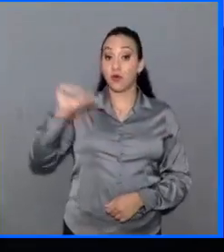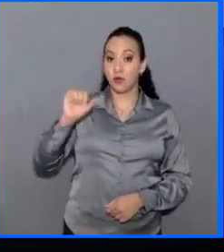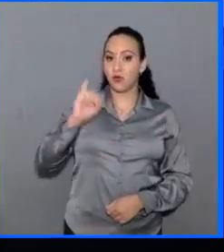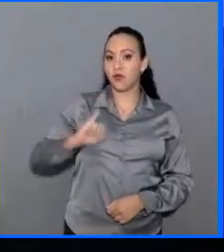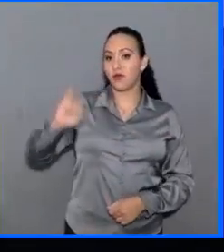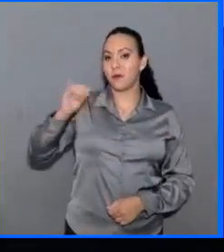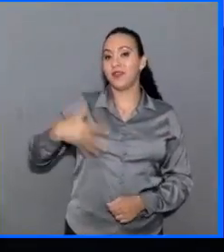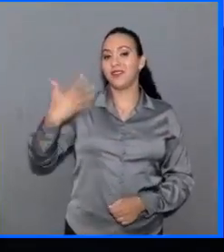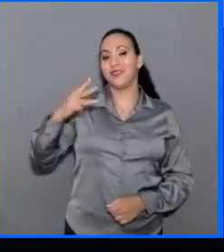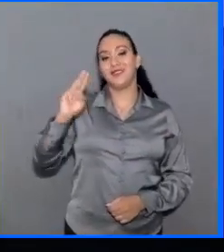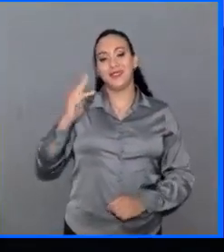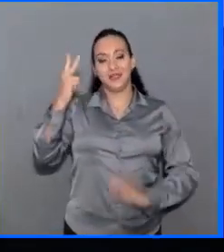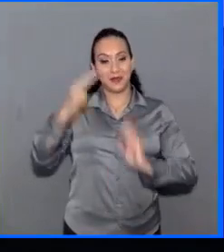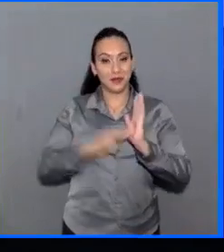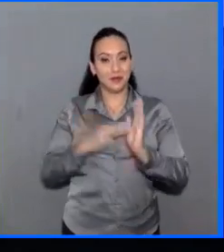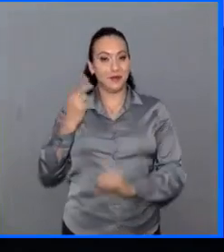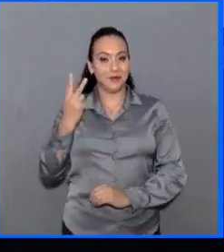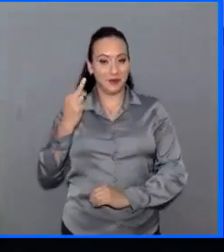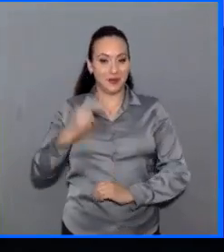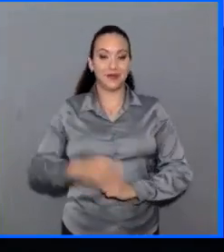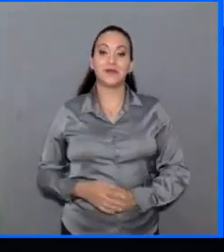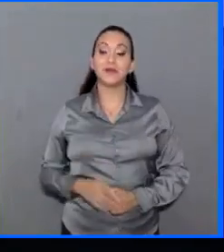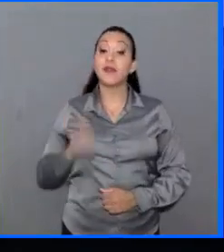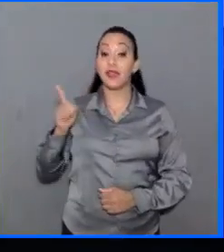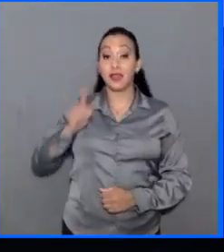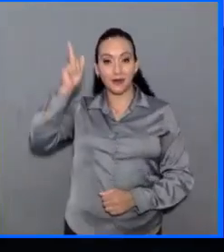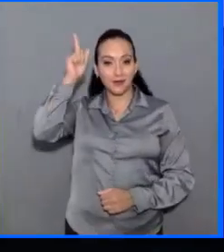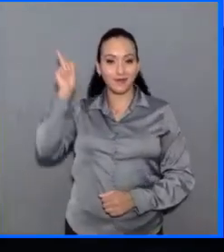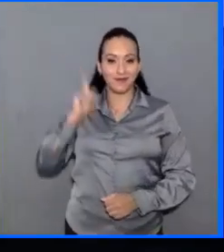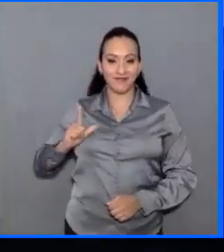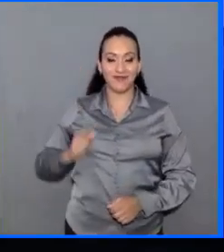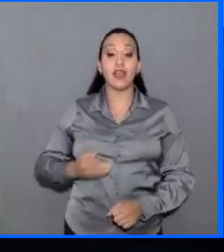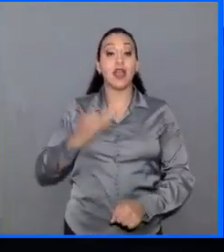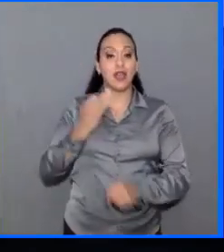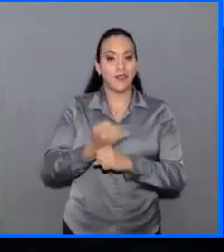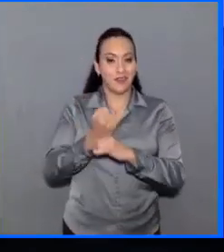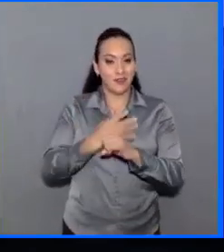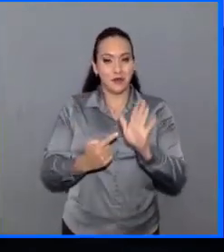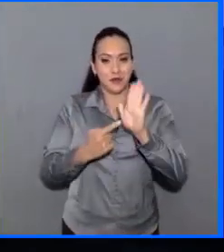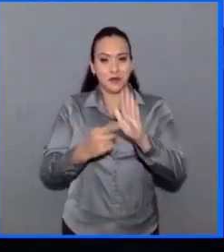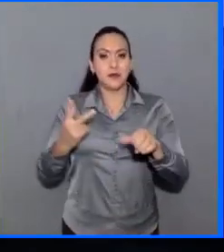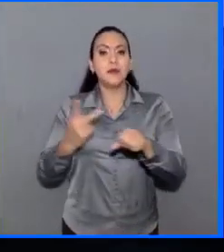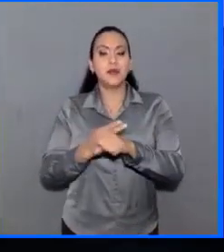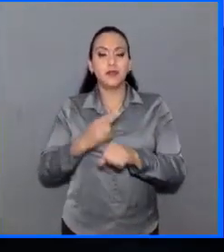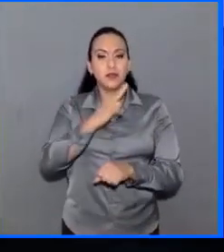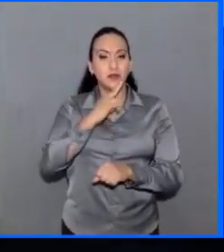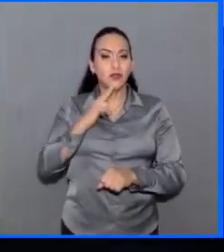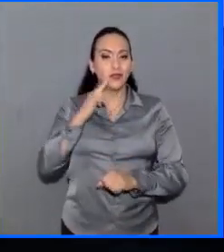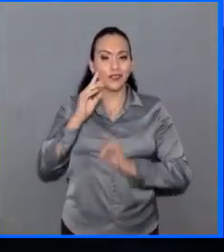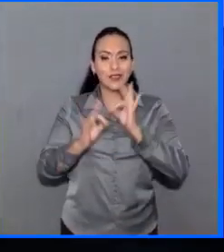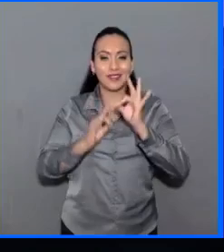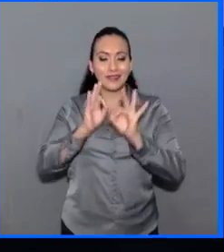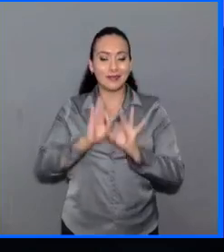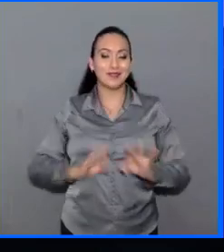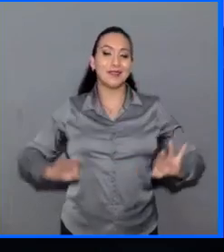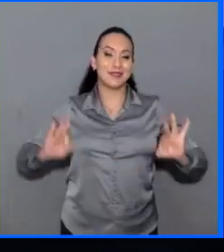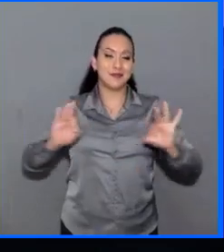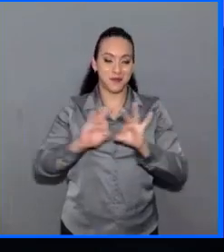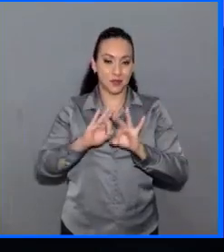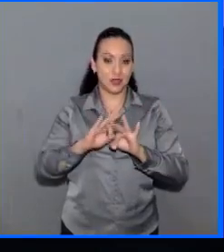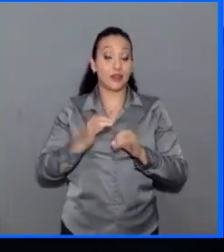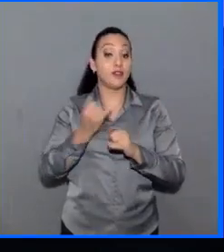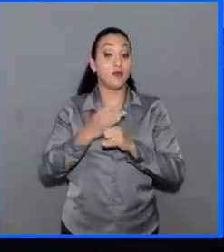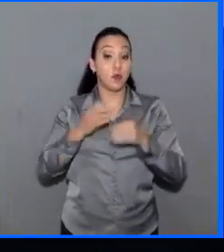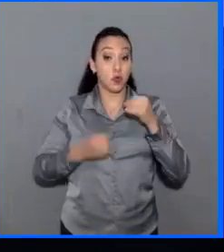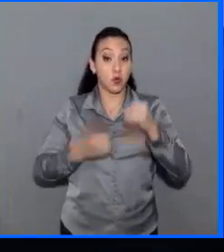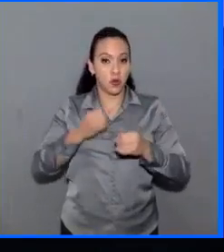de 2025. Soy Lorena Sánchez Cabrera y tendré el gusto de presentarle la información jurídica más destacada y las noticias más